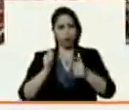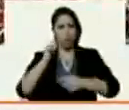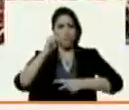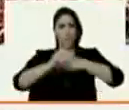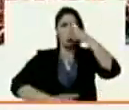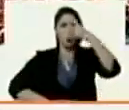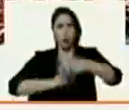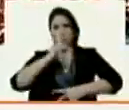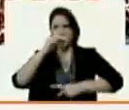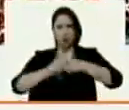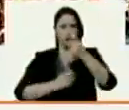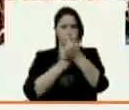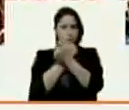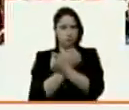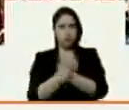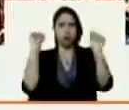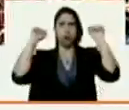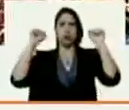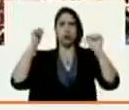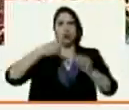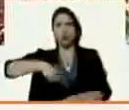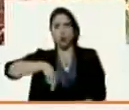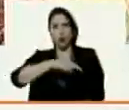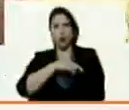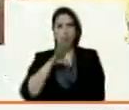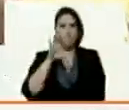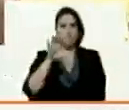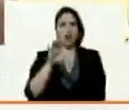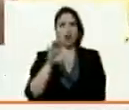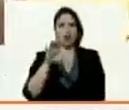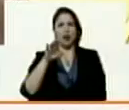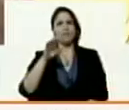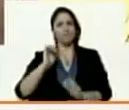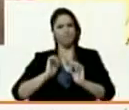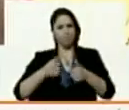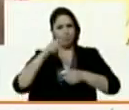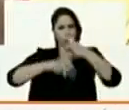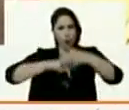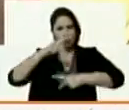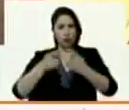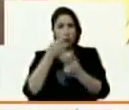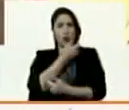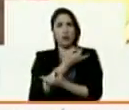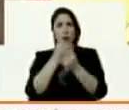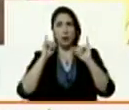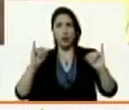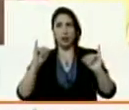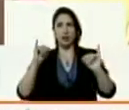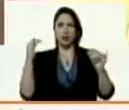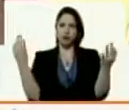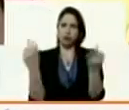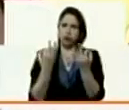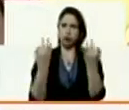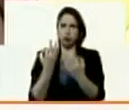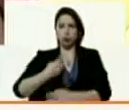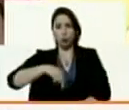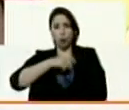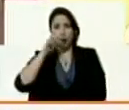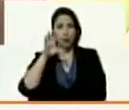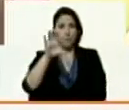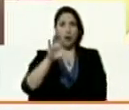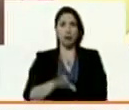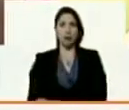de liberación de nuestra patria. Ha comenzado un proceso por la independencia verdadera de nuestra patria.